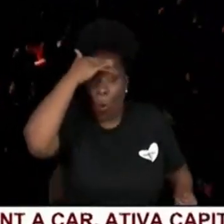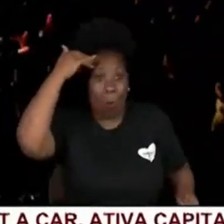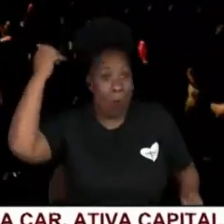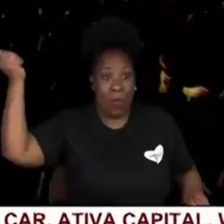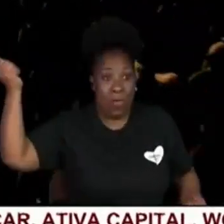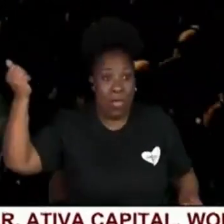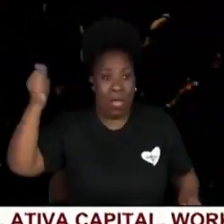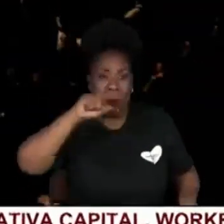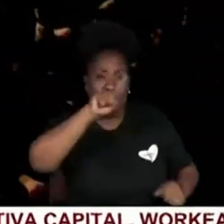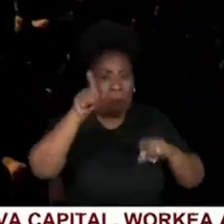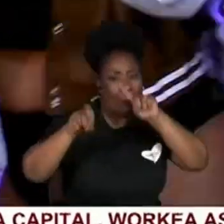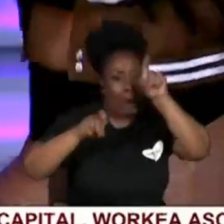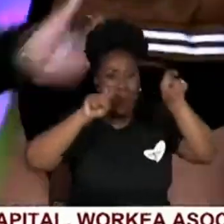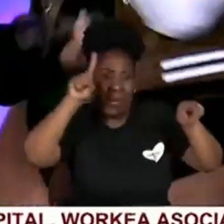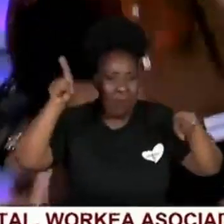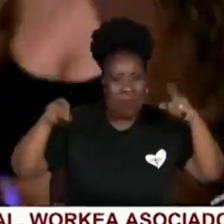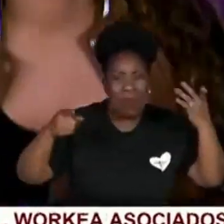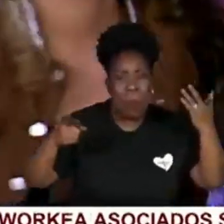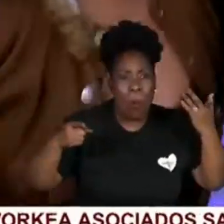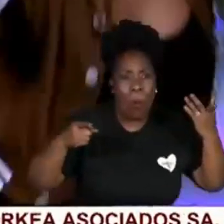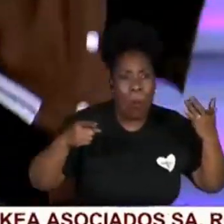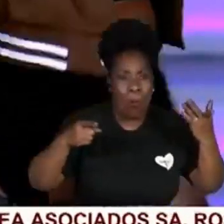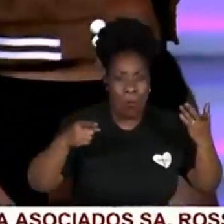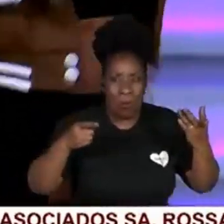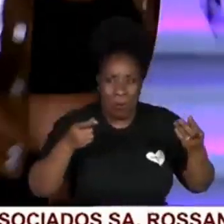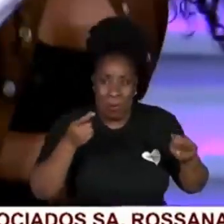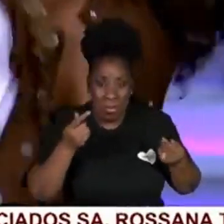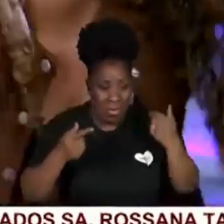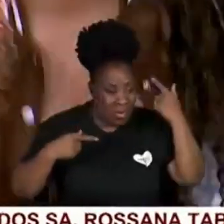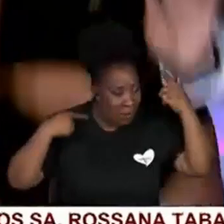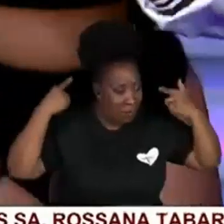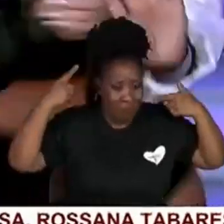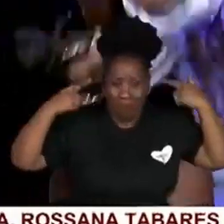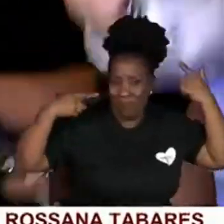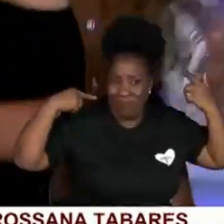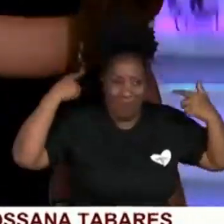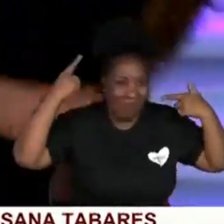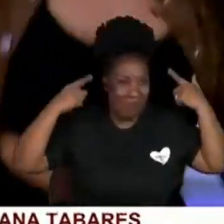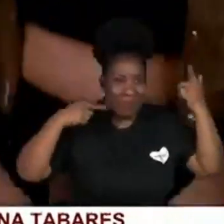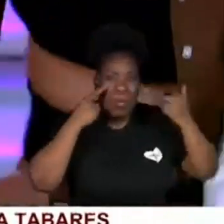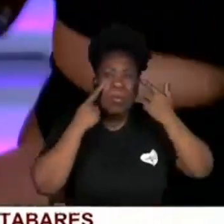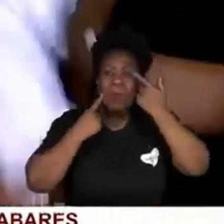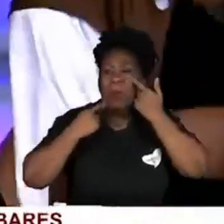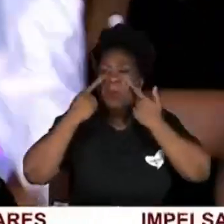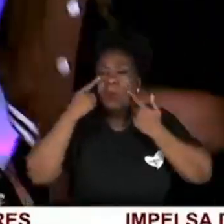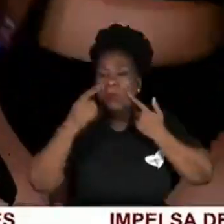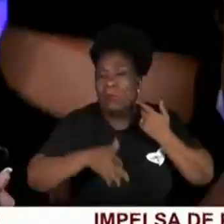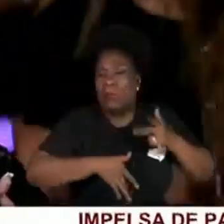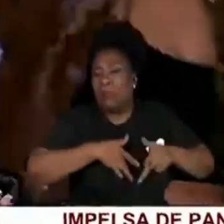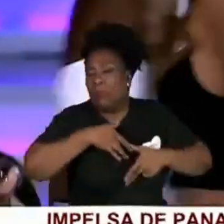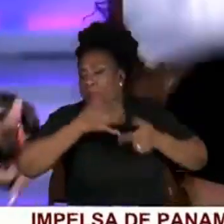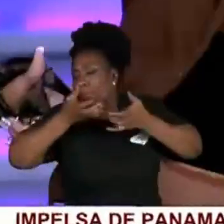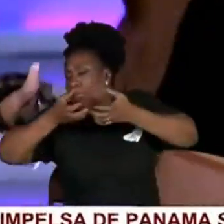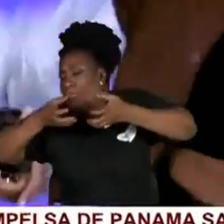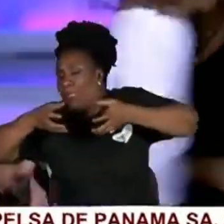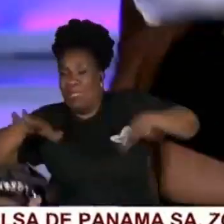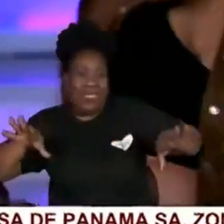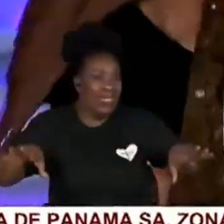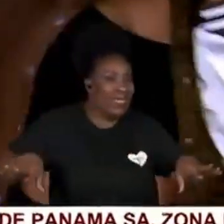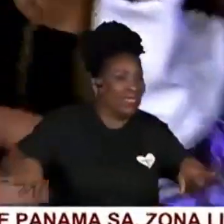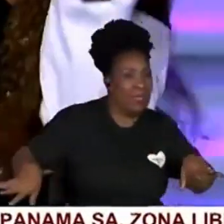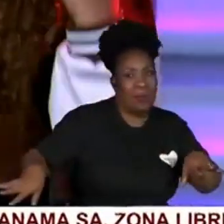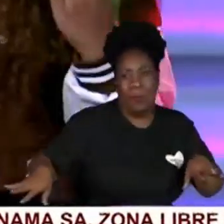Me pregunto si tiene, no se imagina que me tiene. Lágrimas secas y sentimientos